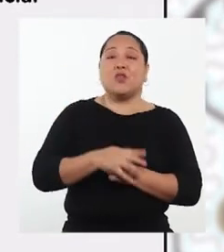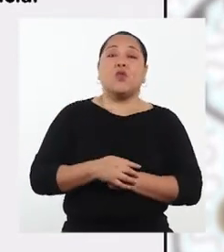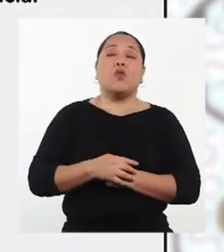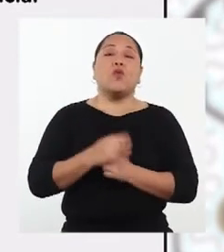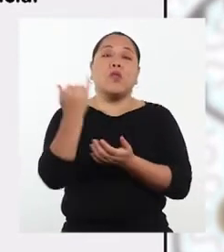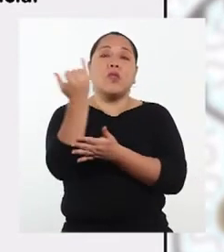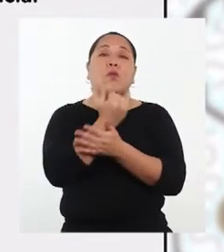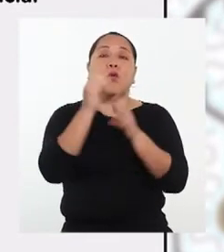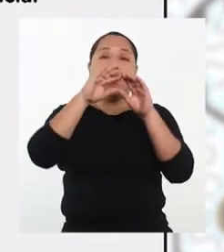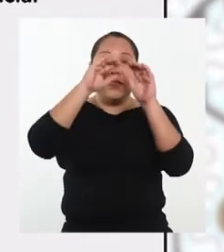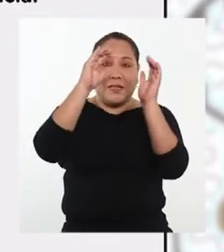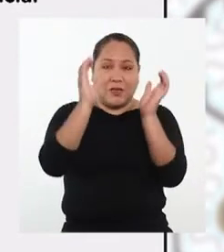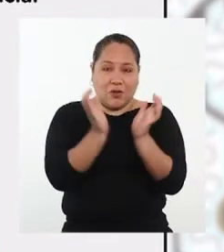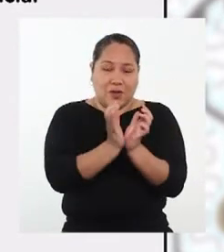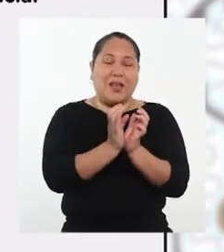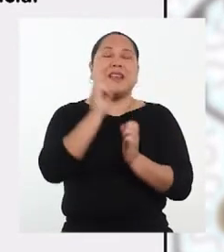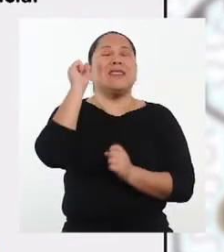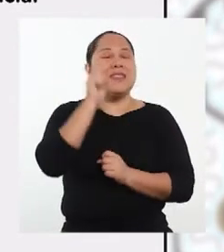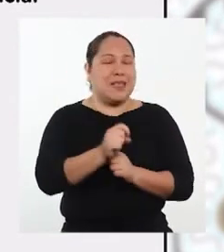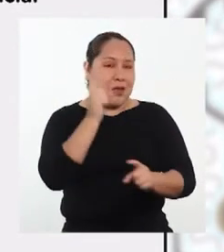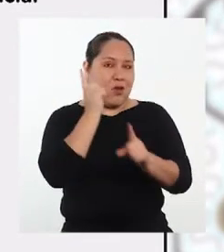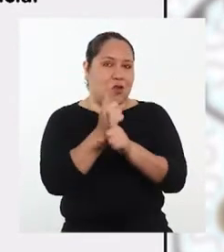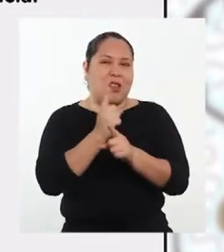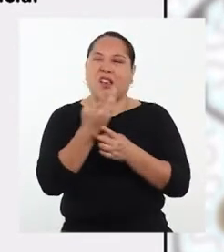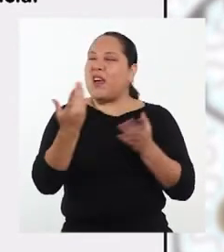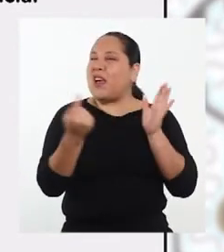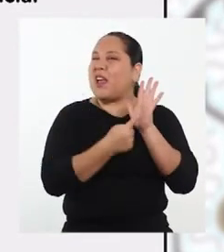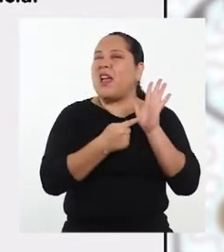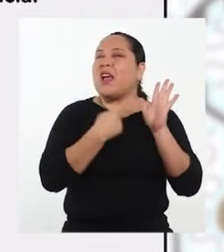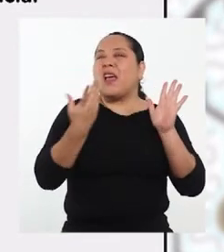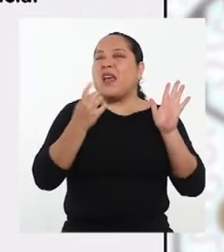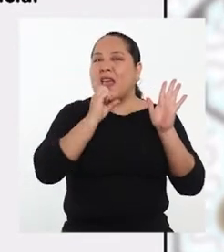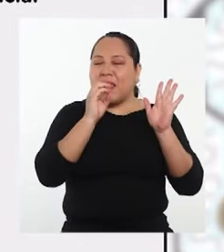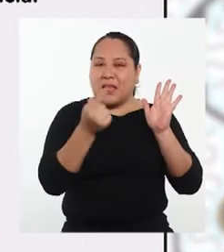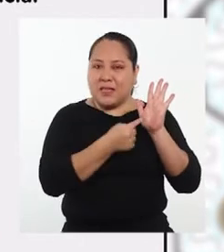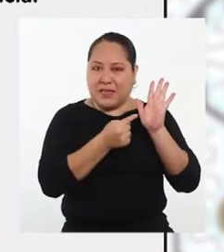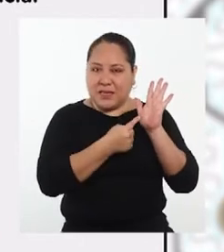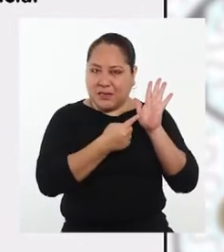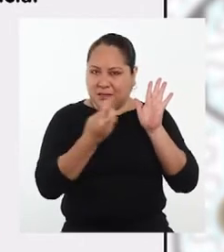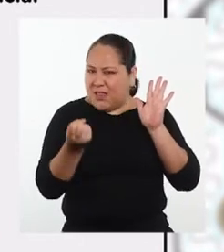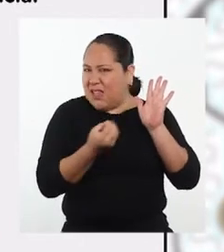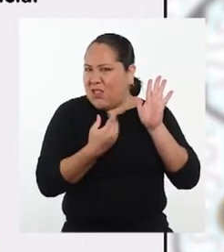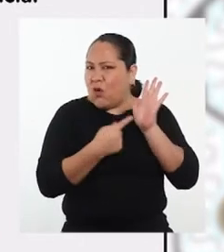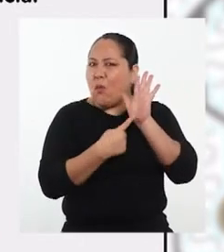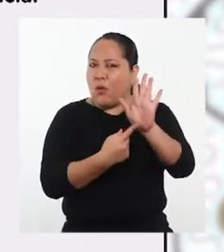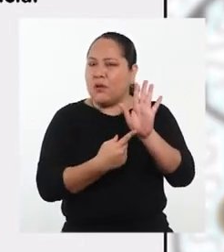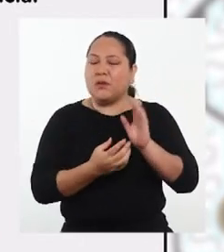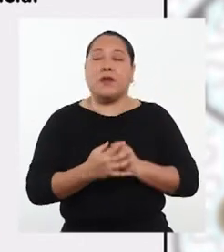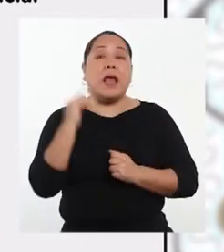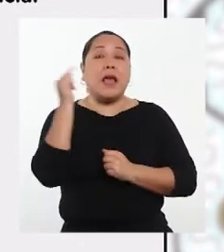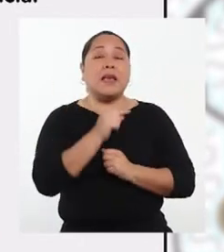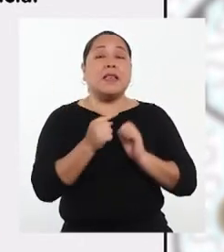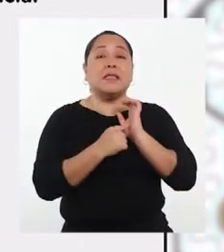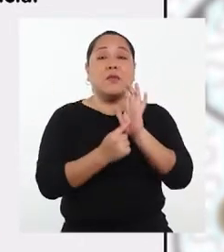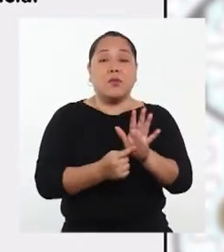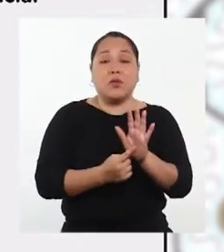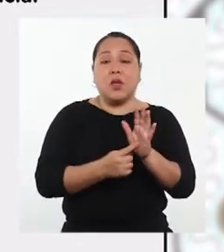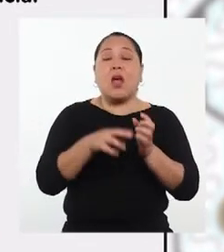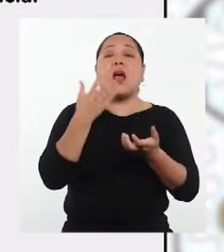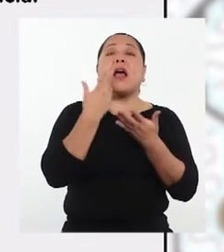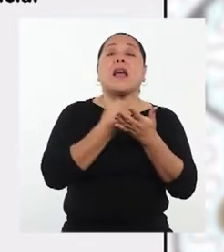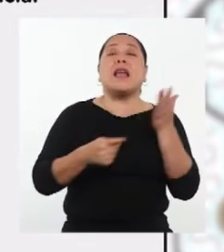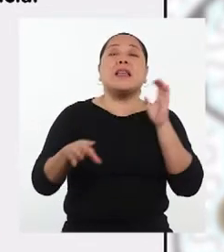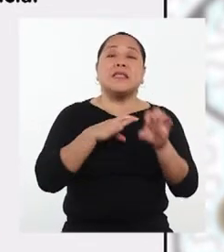gráfico circular. ¡Correcto! ¿Y de qué trata este gráfico? ¿Qué nos está queriendo decir? Está mostrando